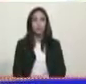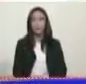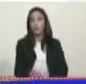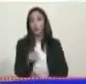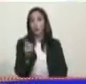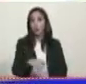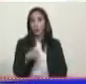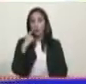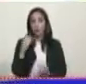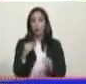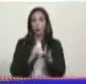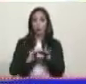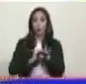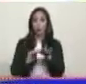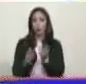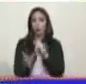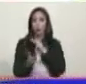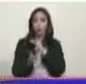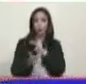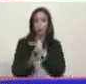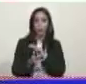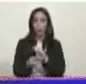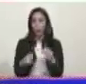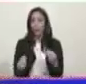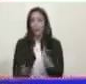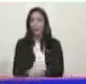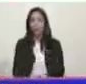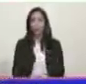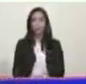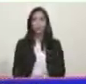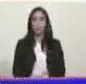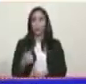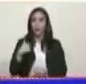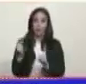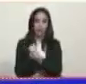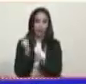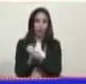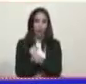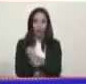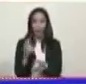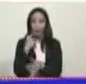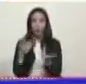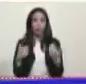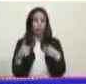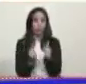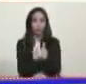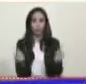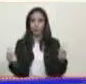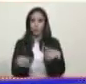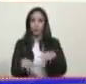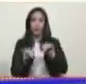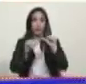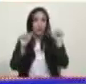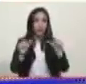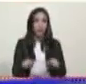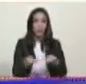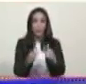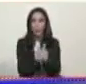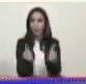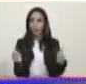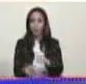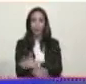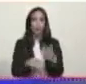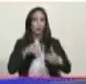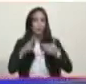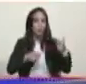encontrado, tecnológicas para nosotros operar de manera independiente todos los sistemas ferroviarios y de